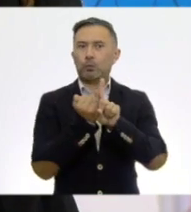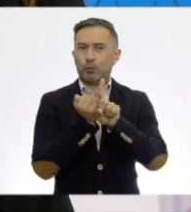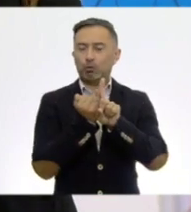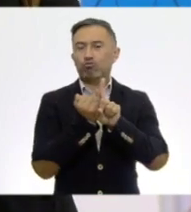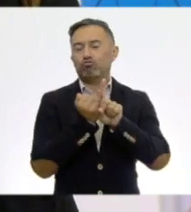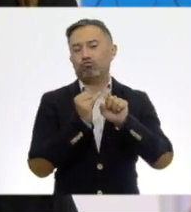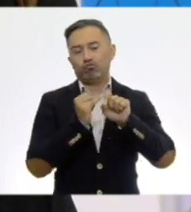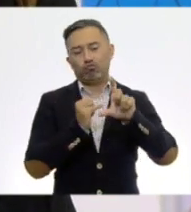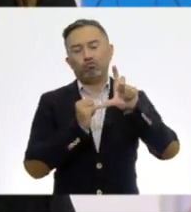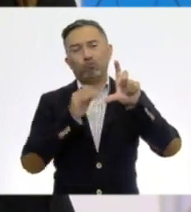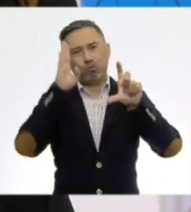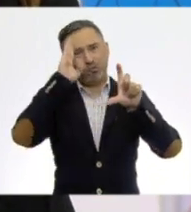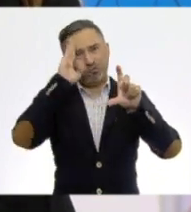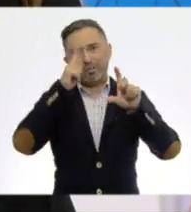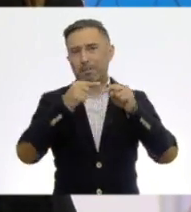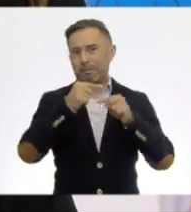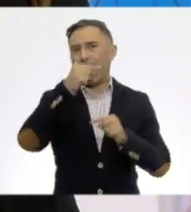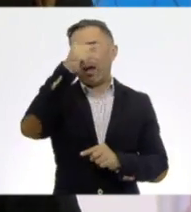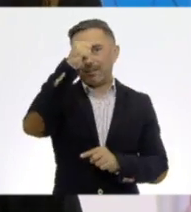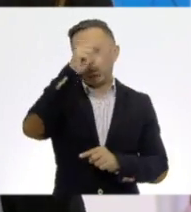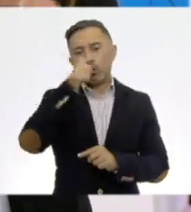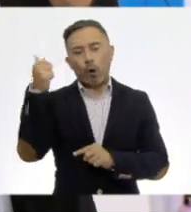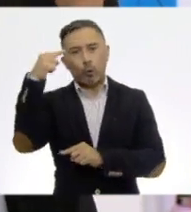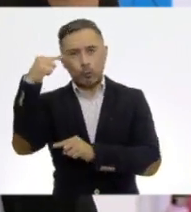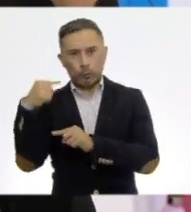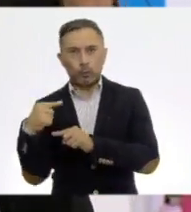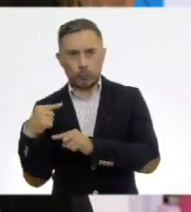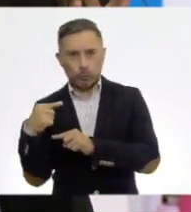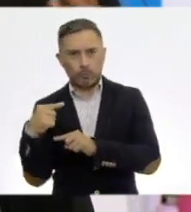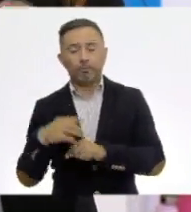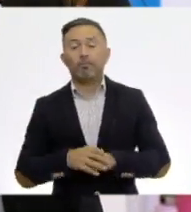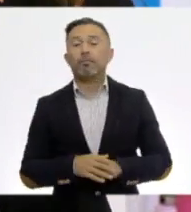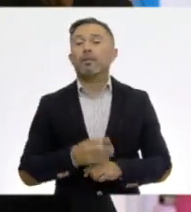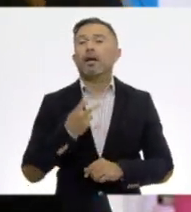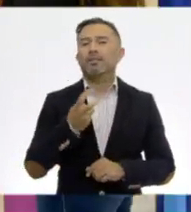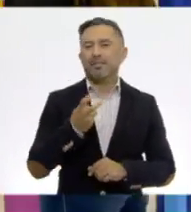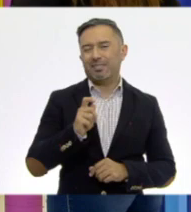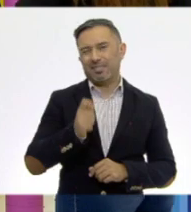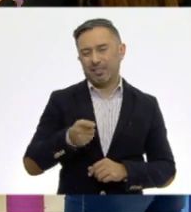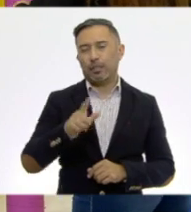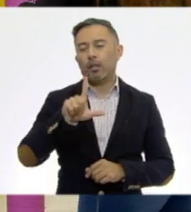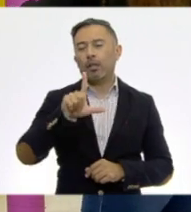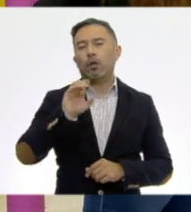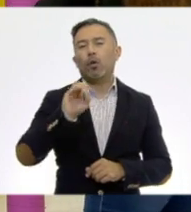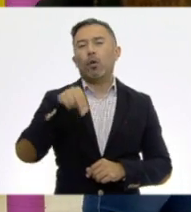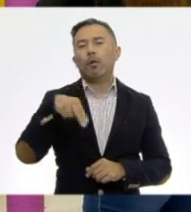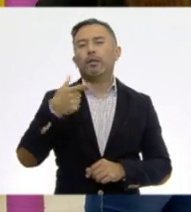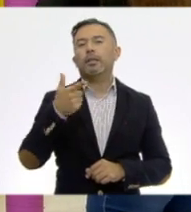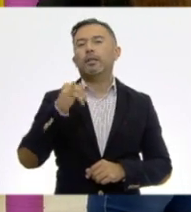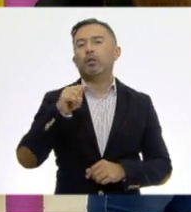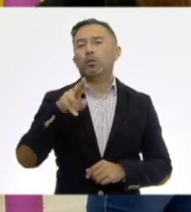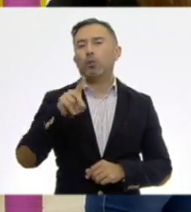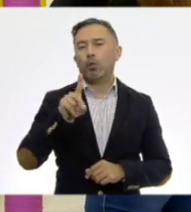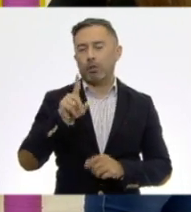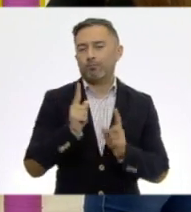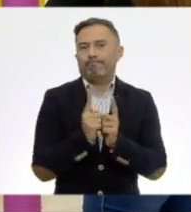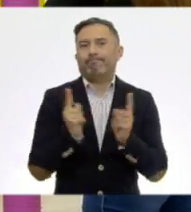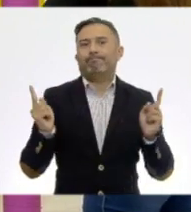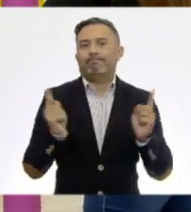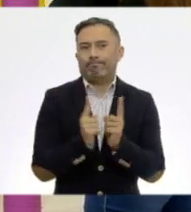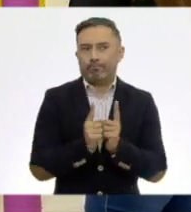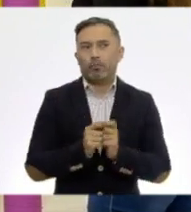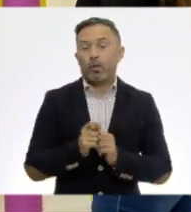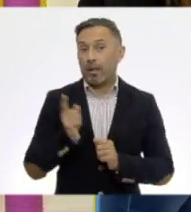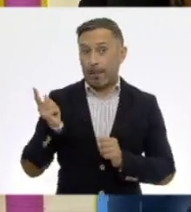grande y esta su longitud es más pequeña. A eso nos referimos con longitudes. Claro. En el caso de este triángulo,